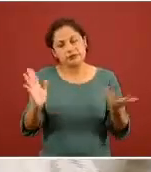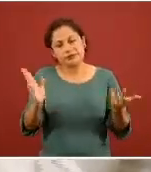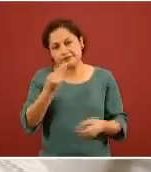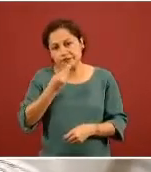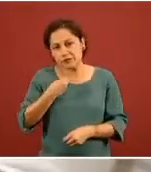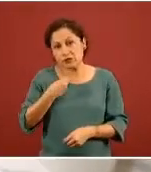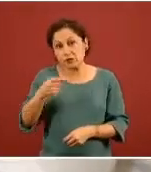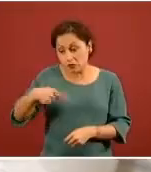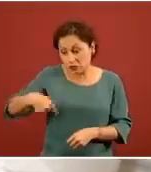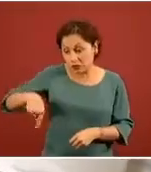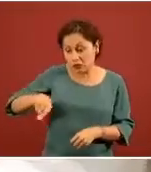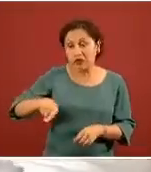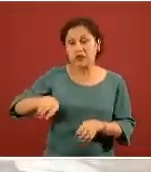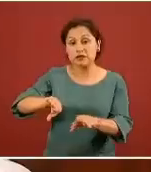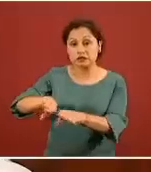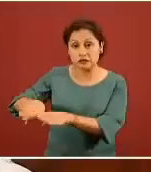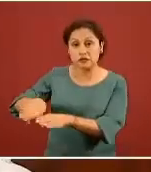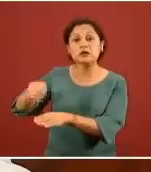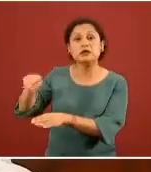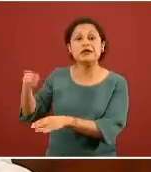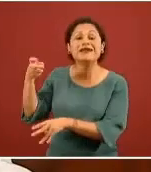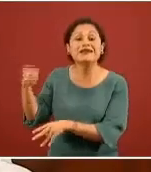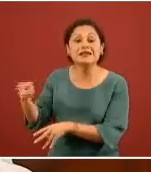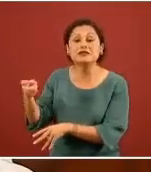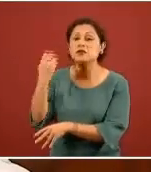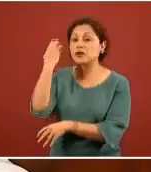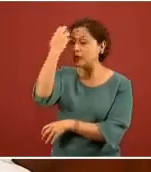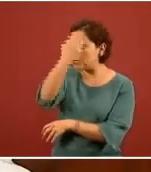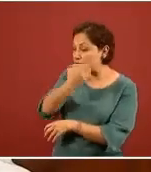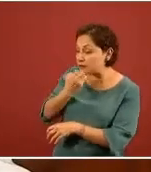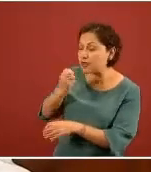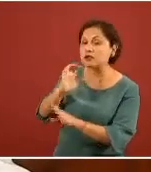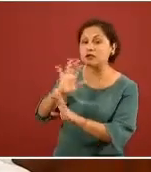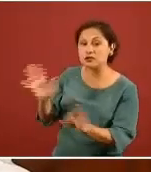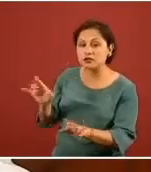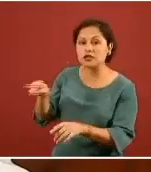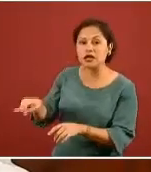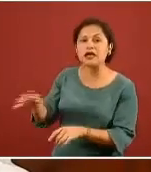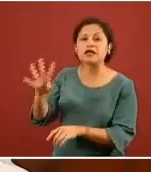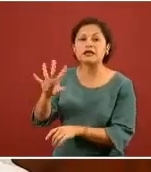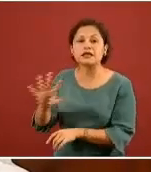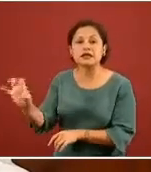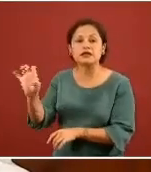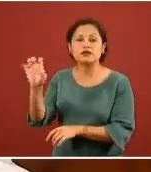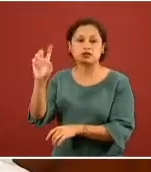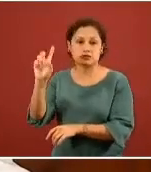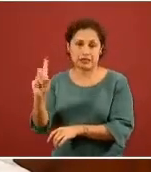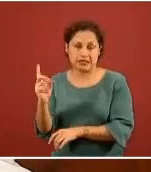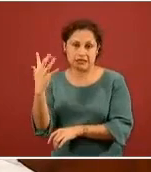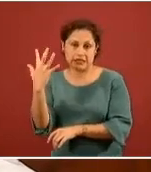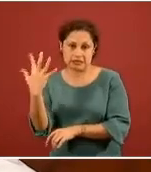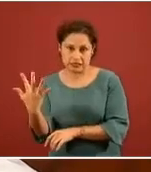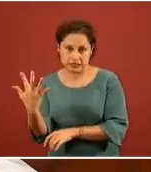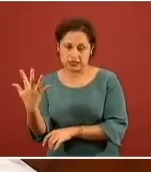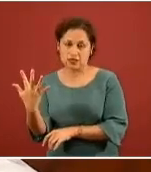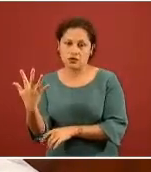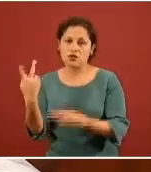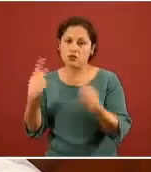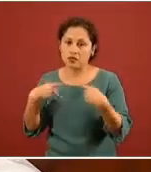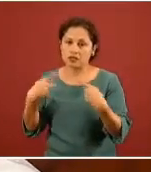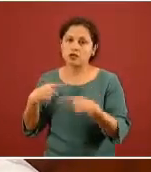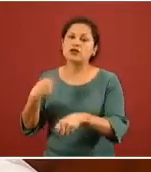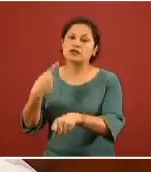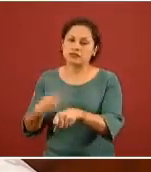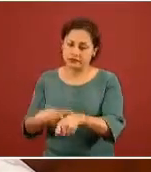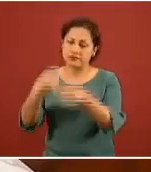4,148 le hemos hecho pruebas y han sido 535 positivos. 535 positivos,